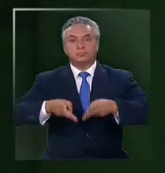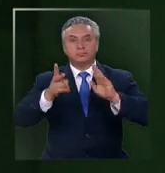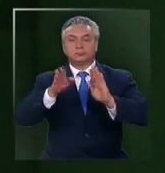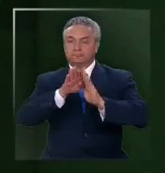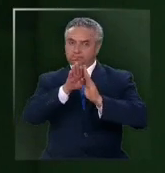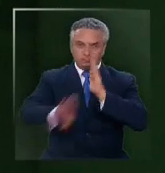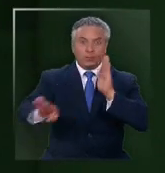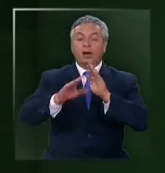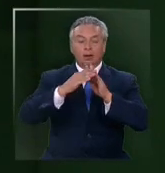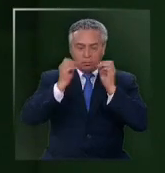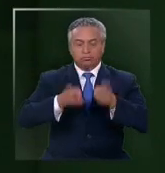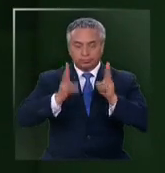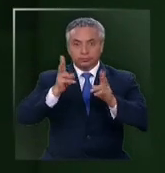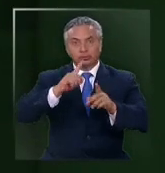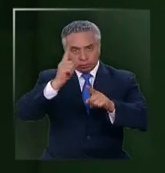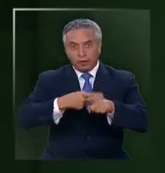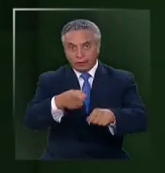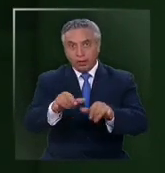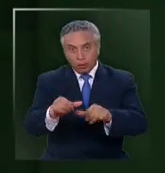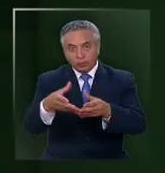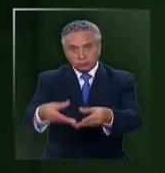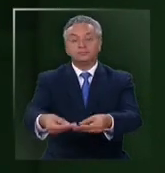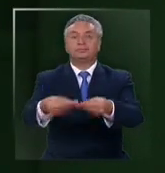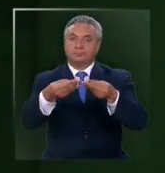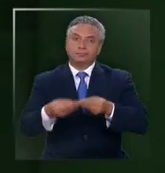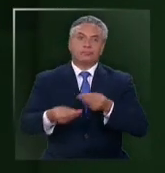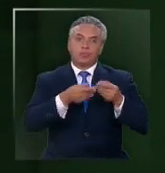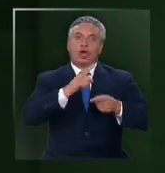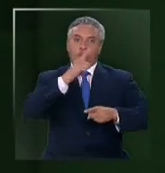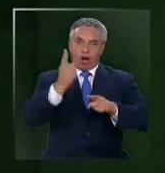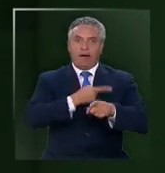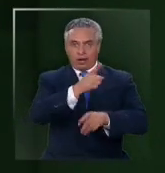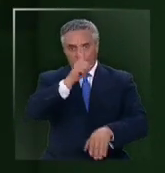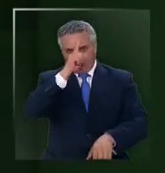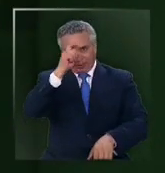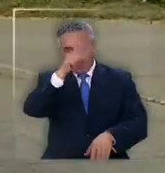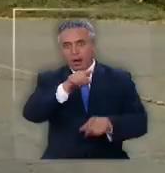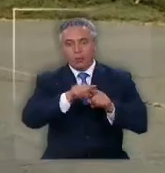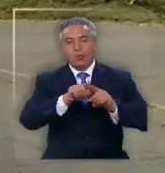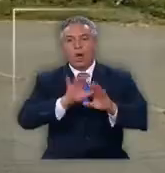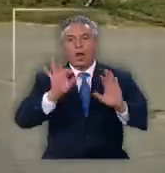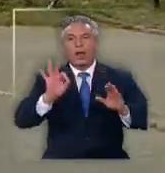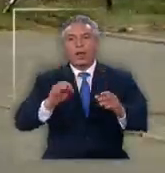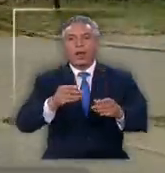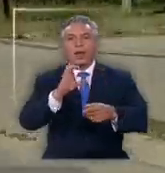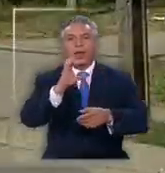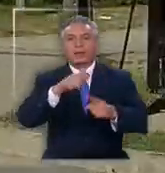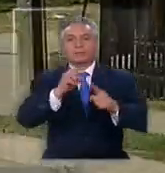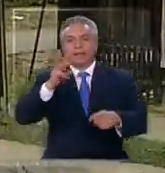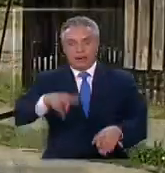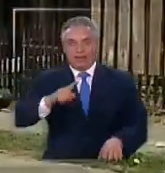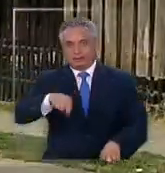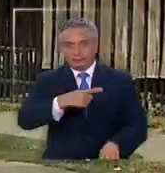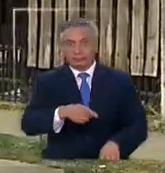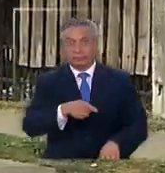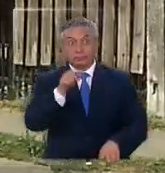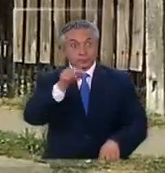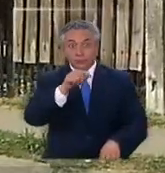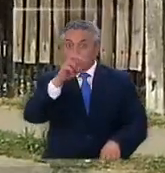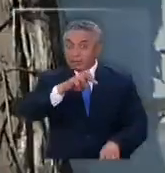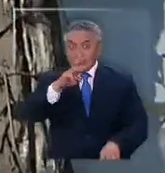lactante y llevarlo nuevamente hasta el hospital para que se le realicen todos los exámenes de rigor pero los padres no volvieron al hogar